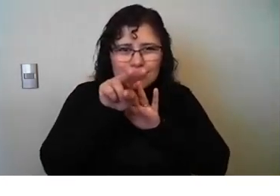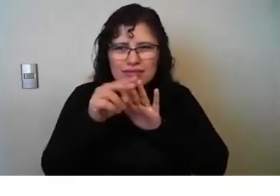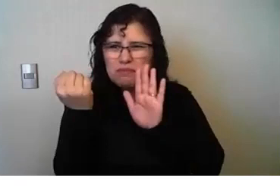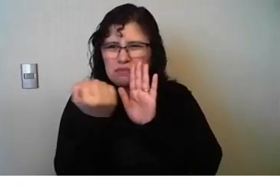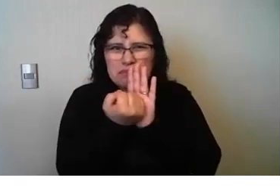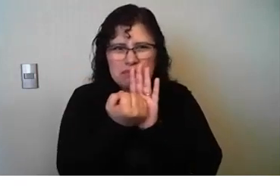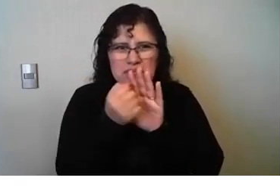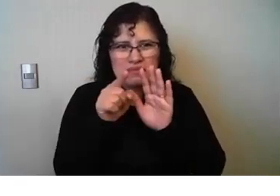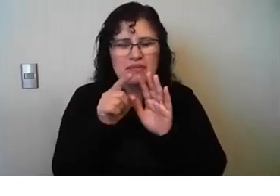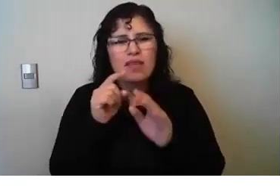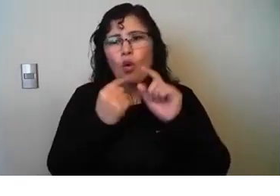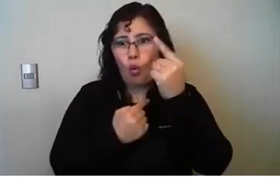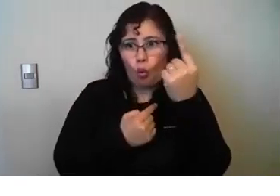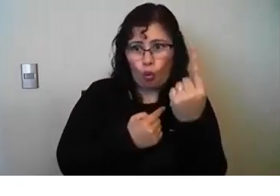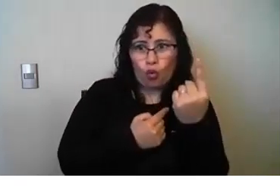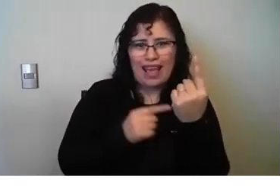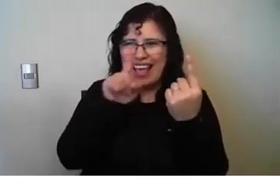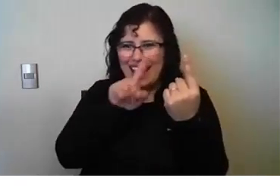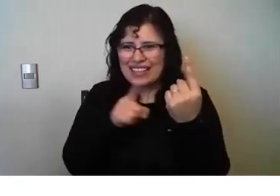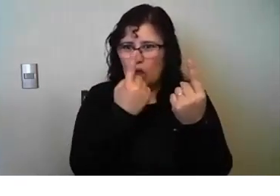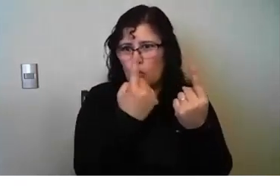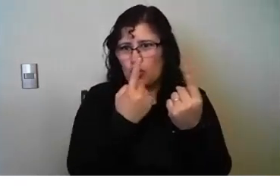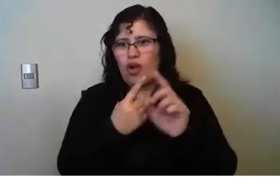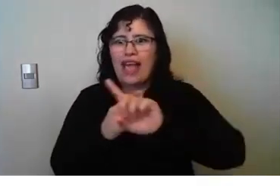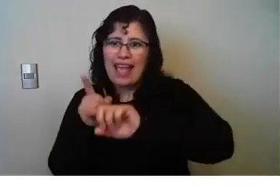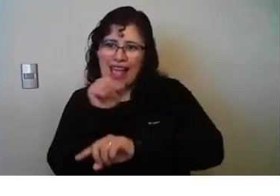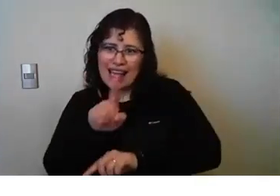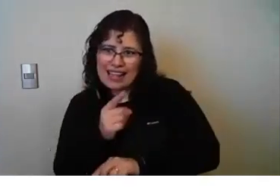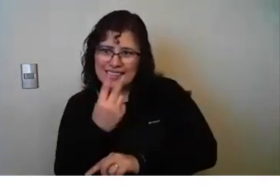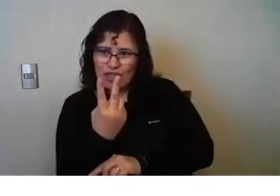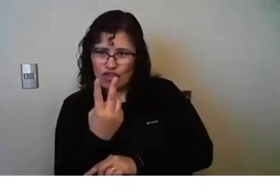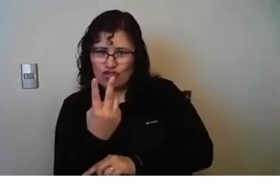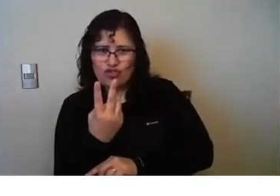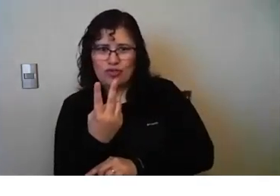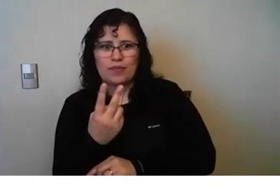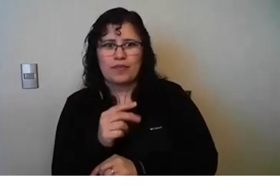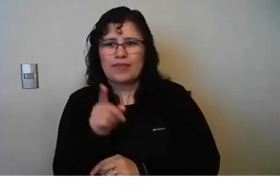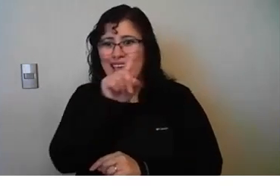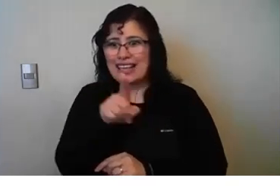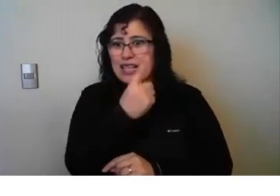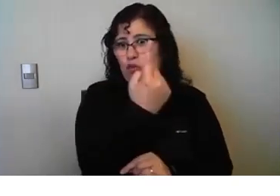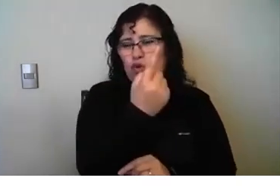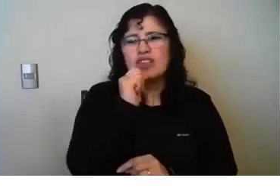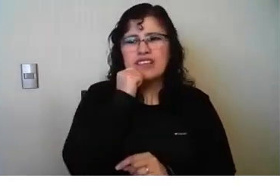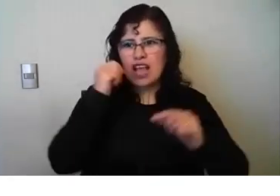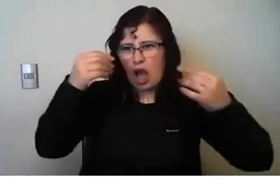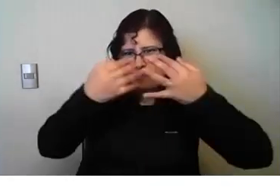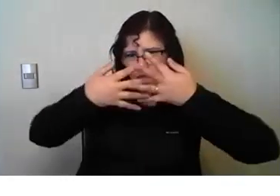dos, una que denominan S1 y otra S2. S1 es un área de proyección primaria, como dice